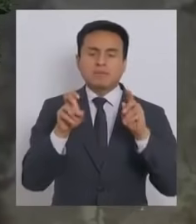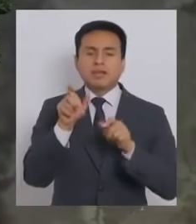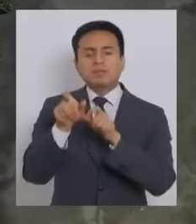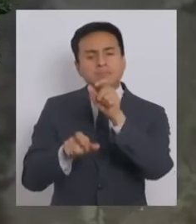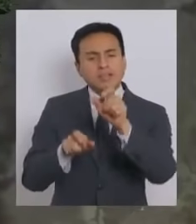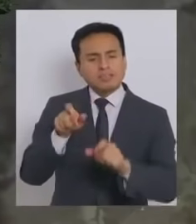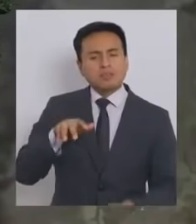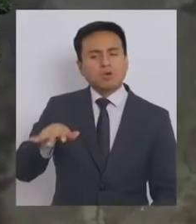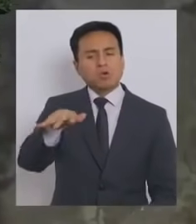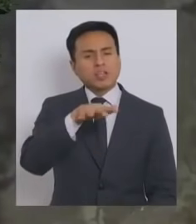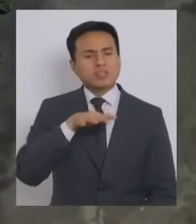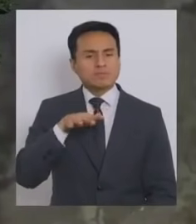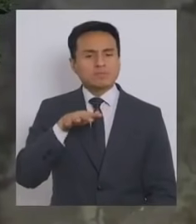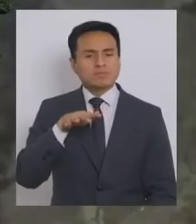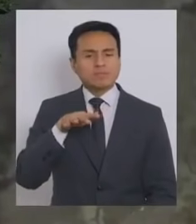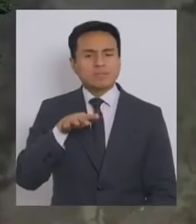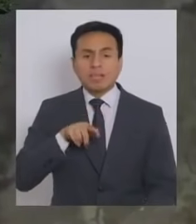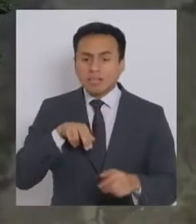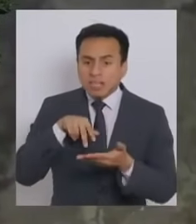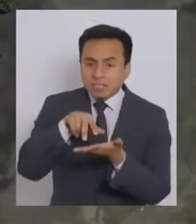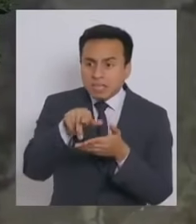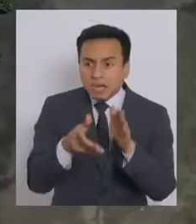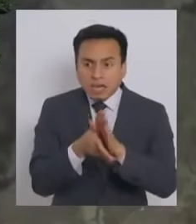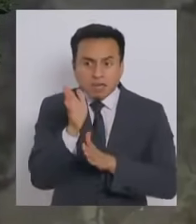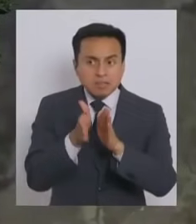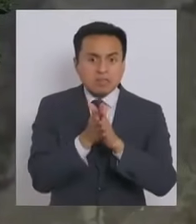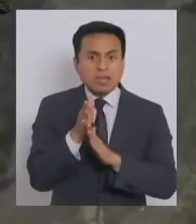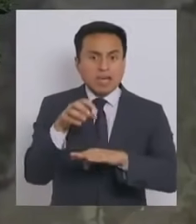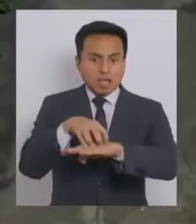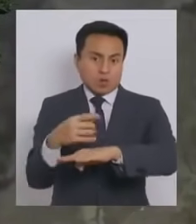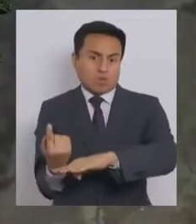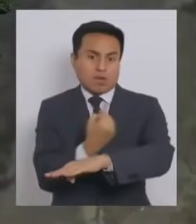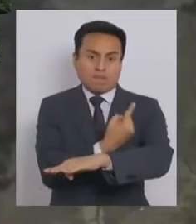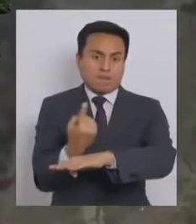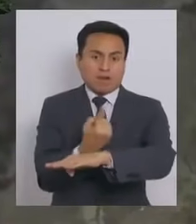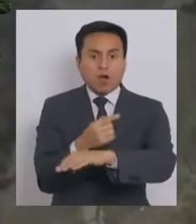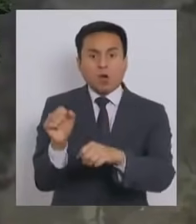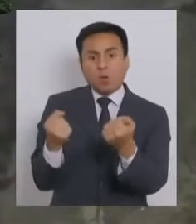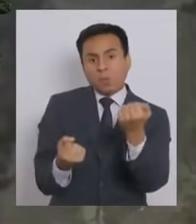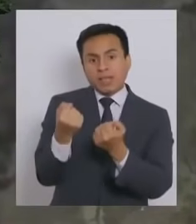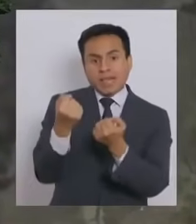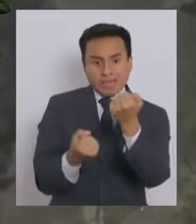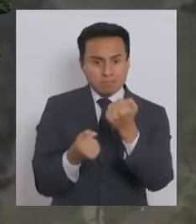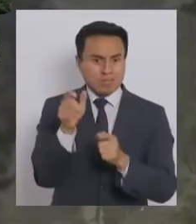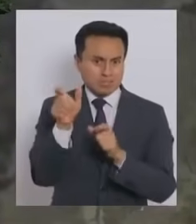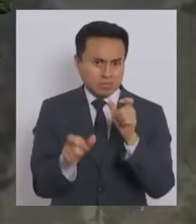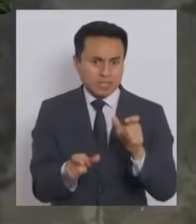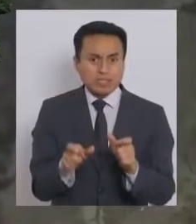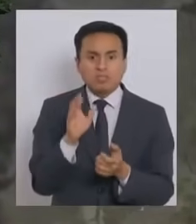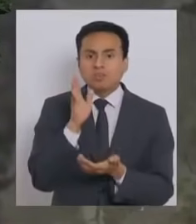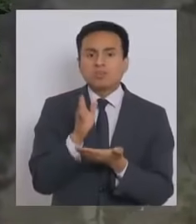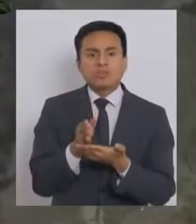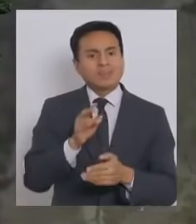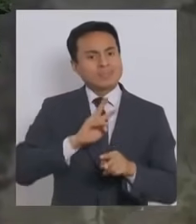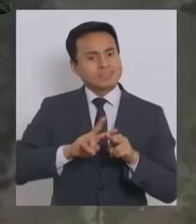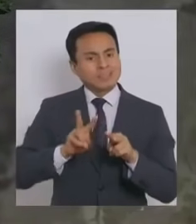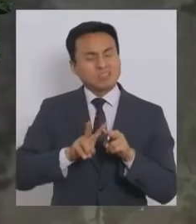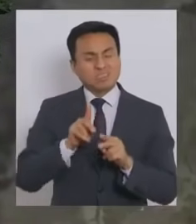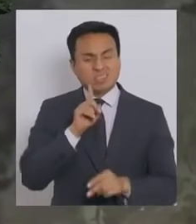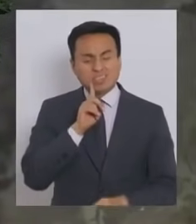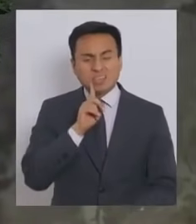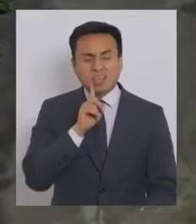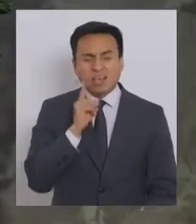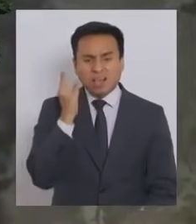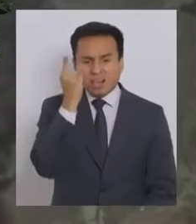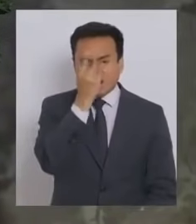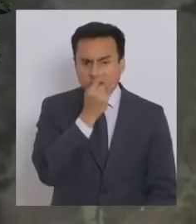personas que van a transitar, que van a ir de una región a otra o que van a manejar. Por supuesto, que no deben hacerlo si es que están bajo los efectos